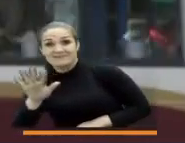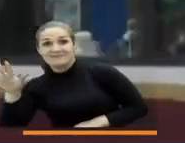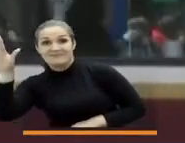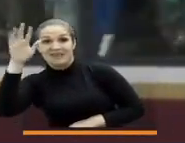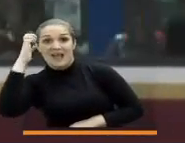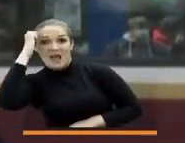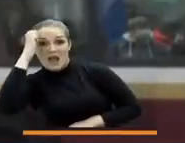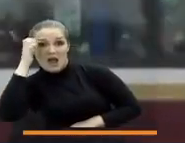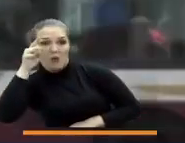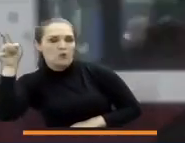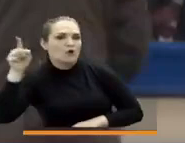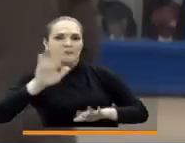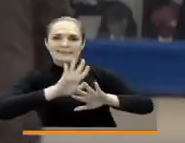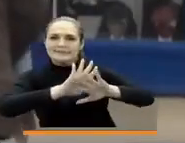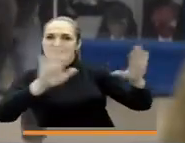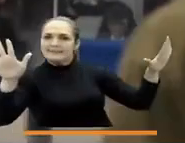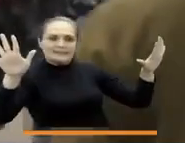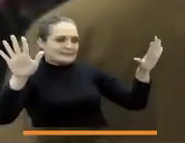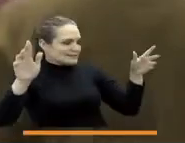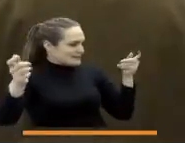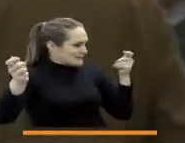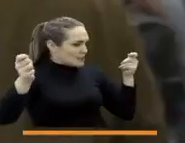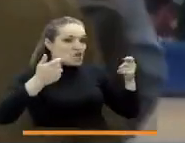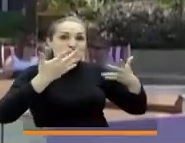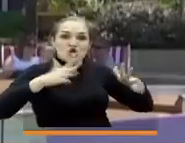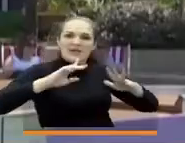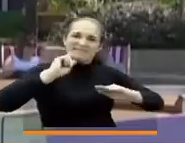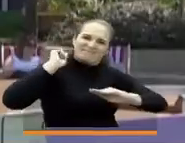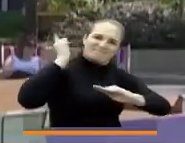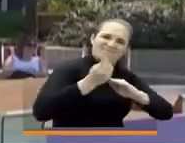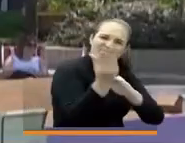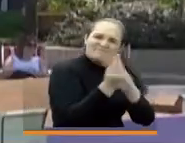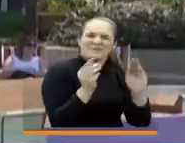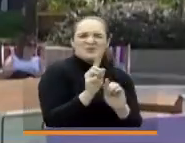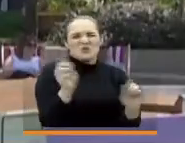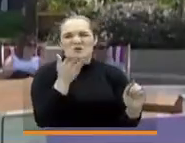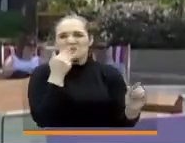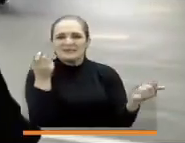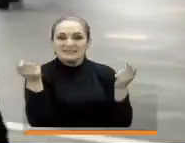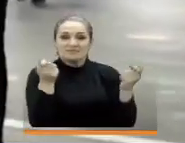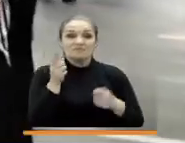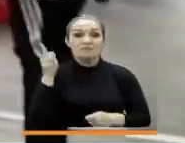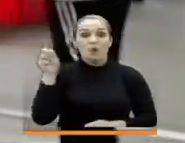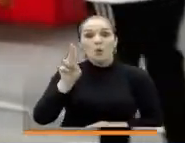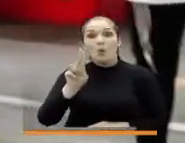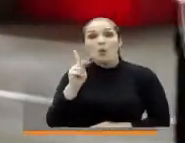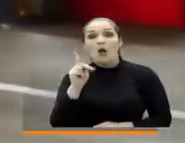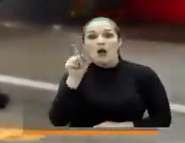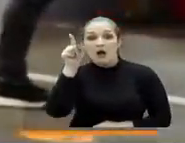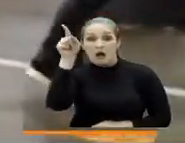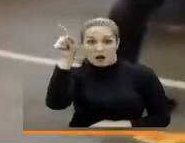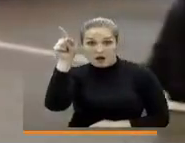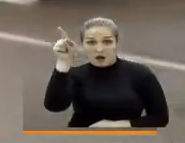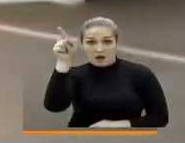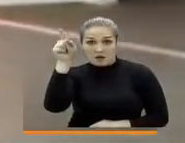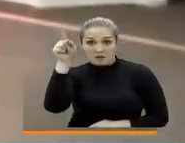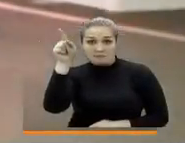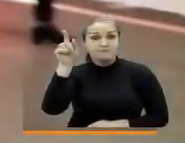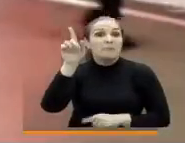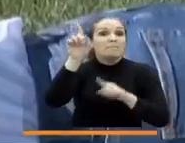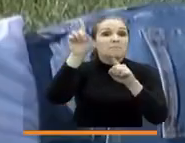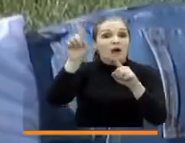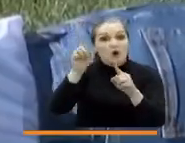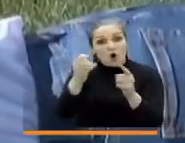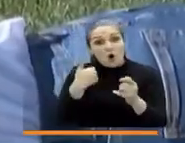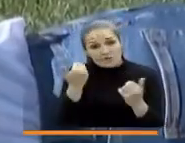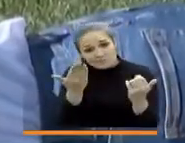quieren reabrir capítulos de medidas altamente restrictivas. Reino Unido hoy se ve así, pero a su vez aboga porque los jóvenes se